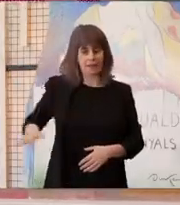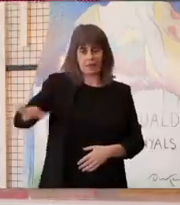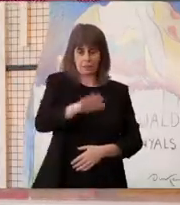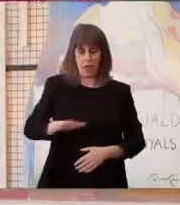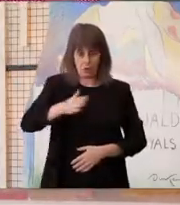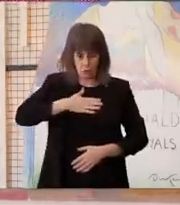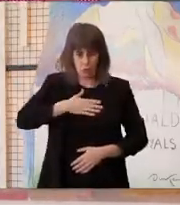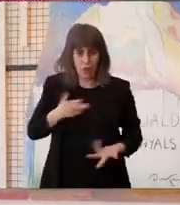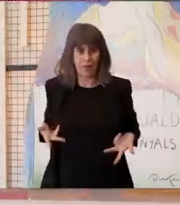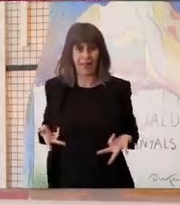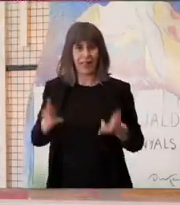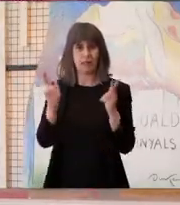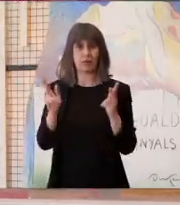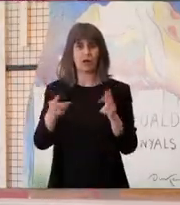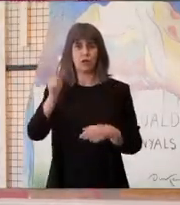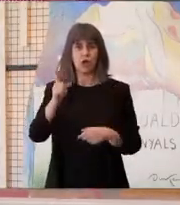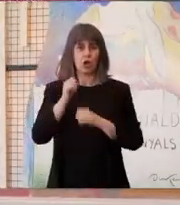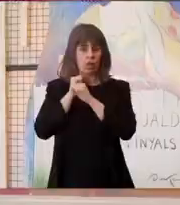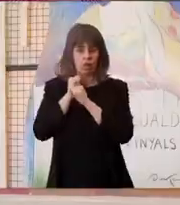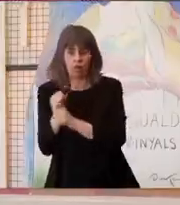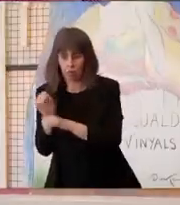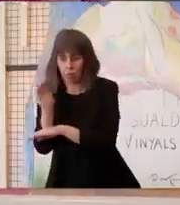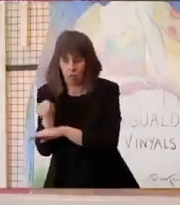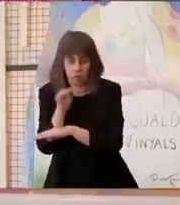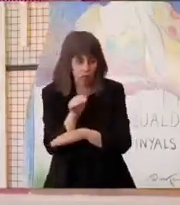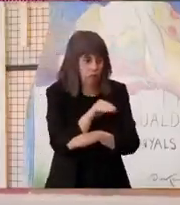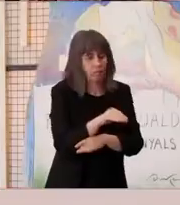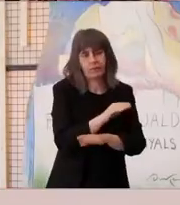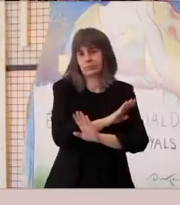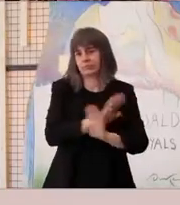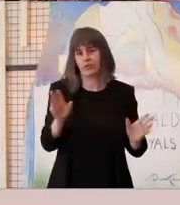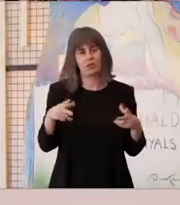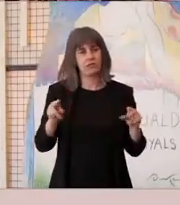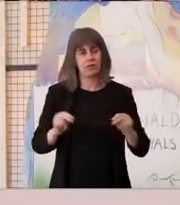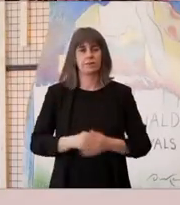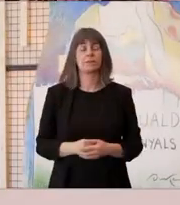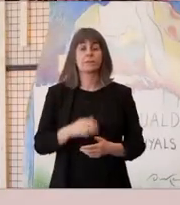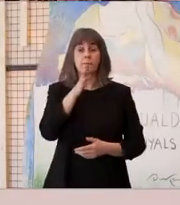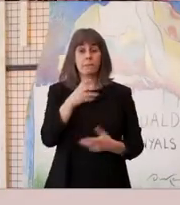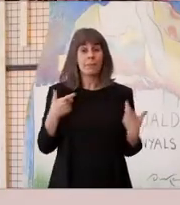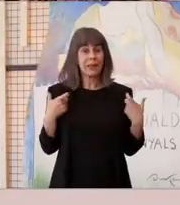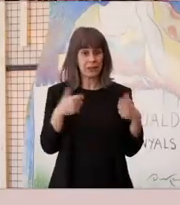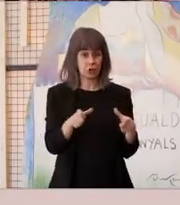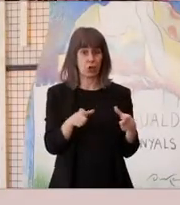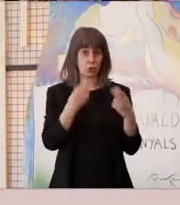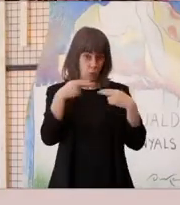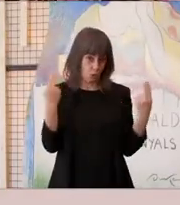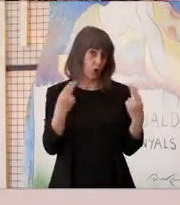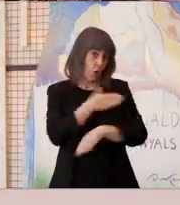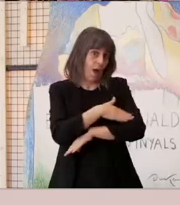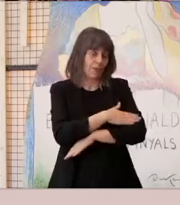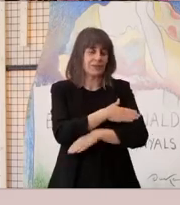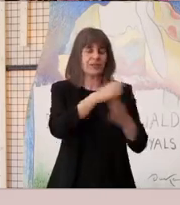libres no tenemos que estar todo el rato cuidando cuidando porque tiene el sector público el servicio público la administración pública